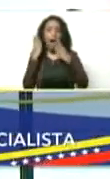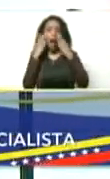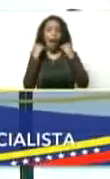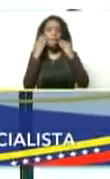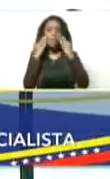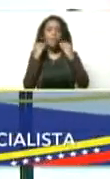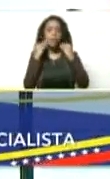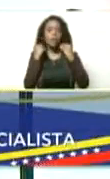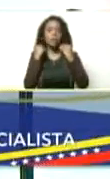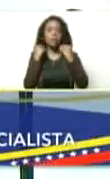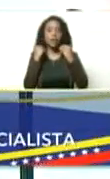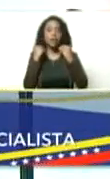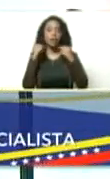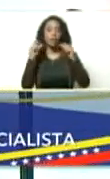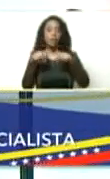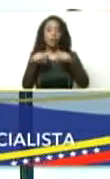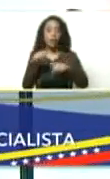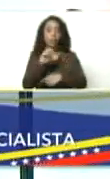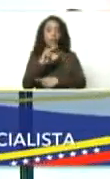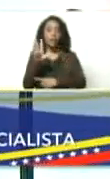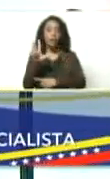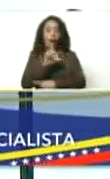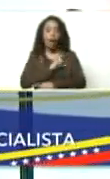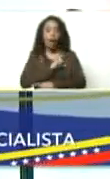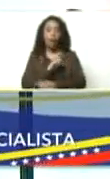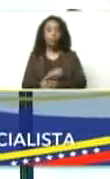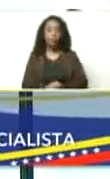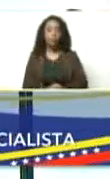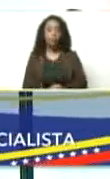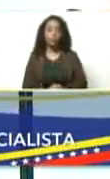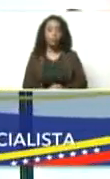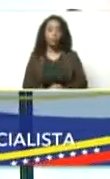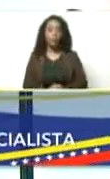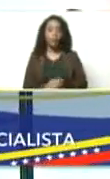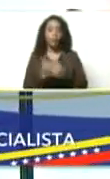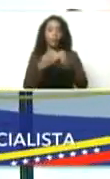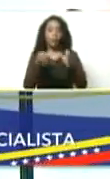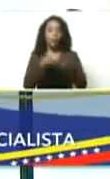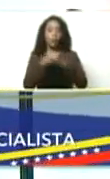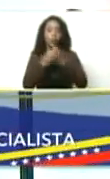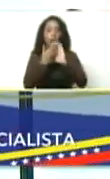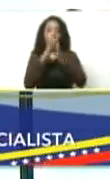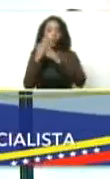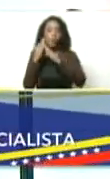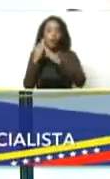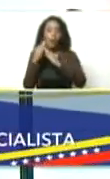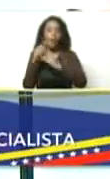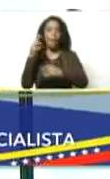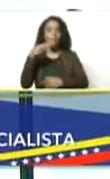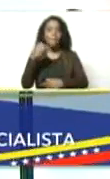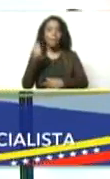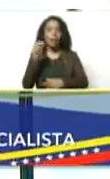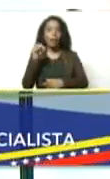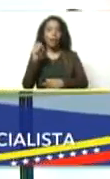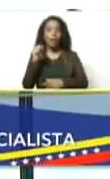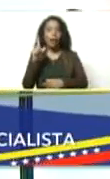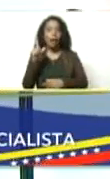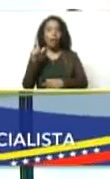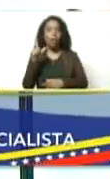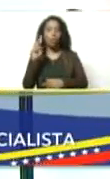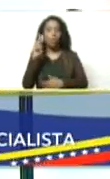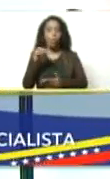experiencia de acá del 23 de enero, de la comuna Panal